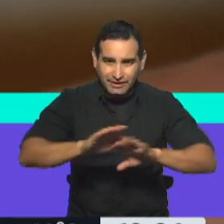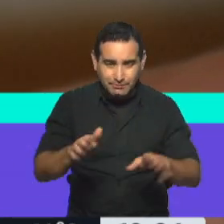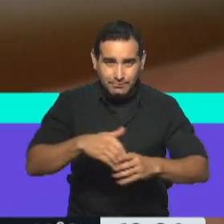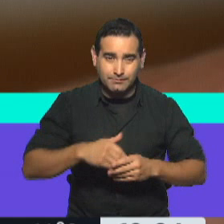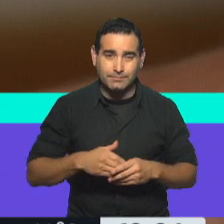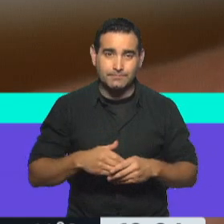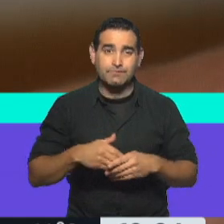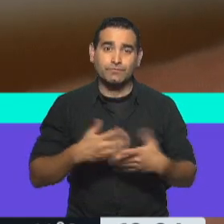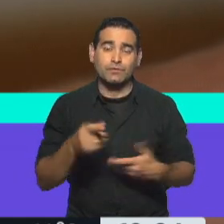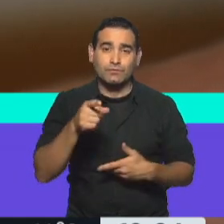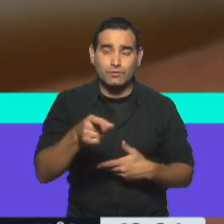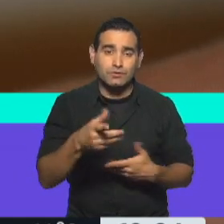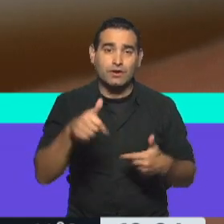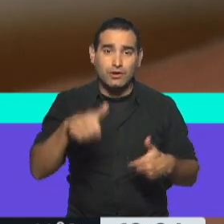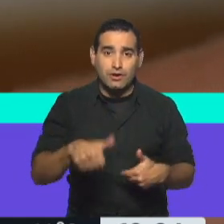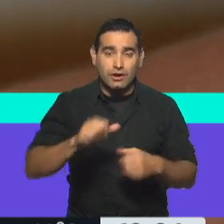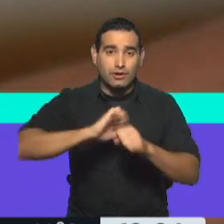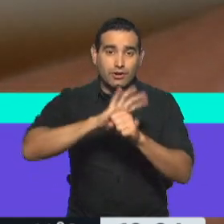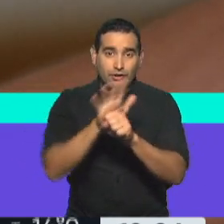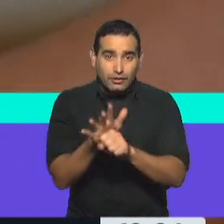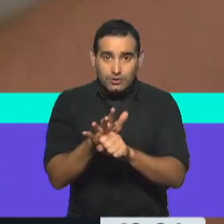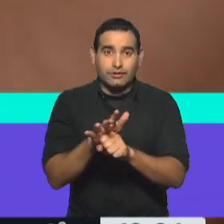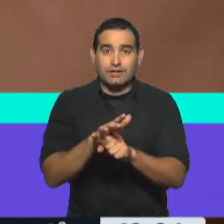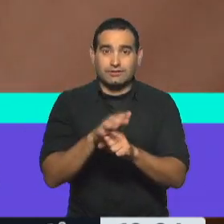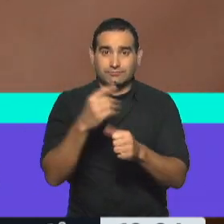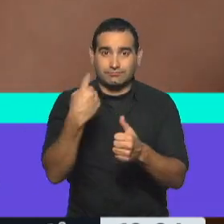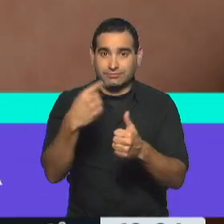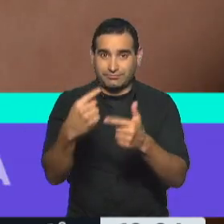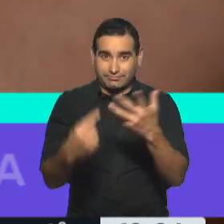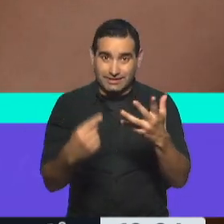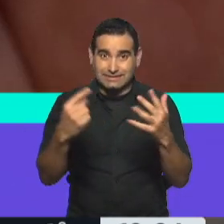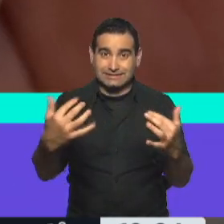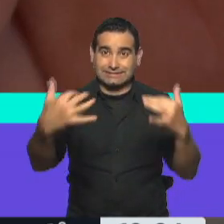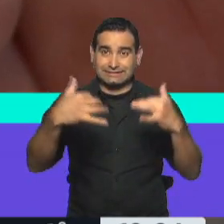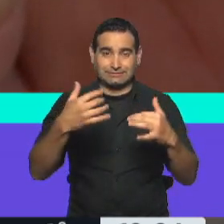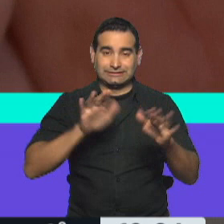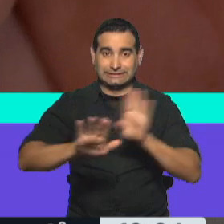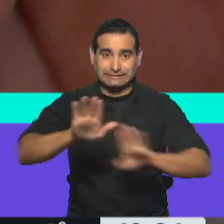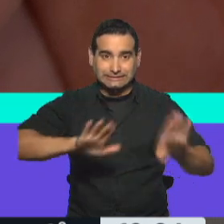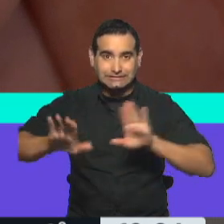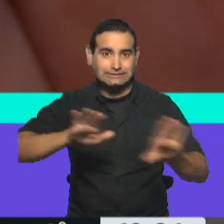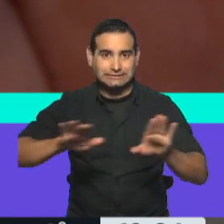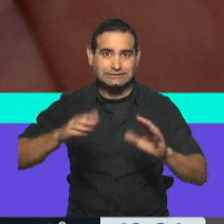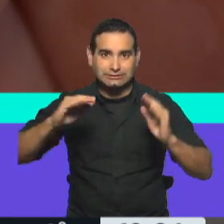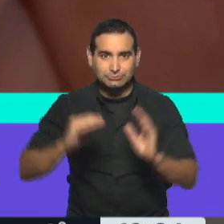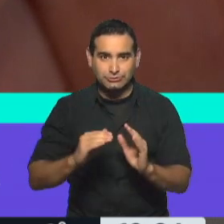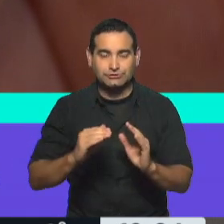más demores el tiempo en que las variantes entren, aunque estén entrando, cuanto menos entren,